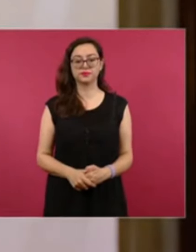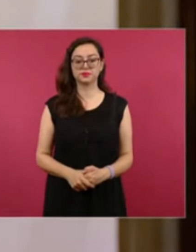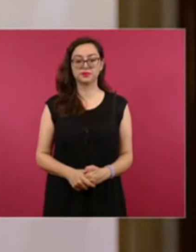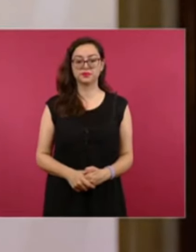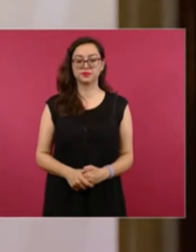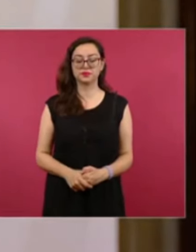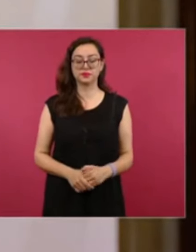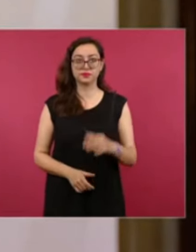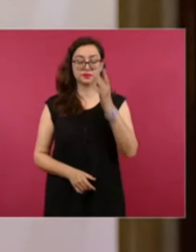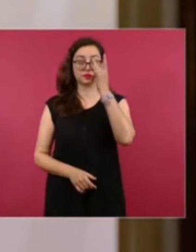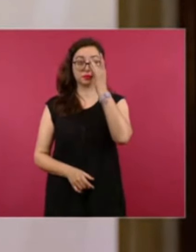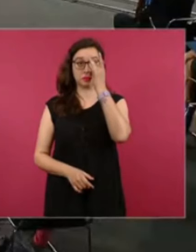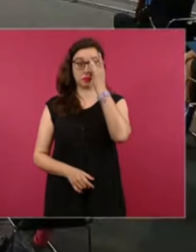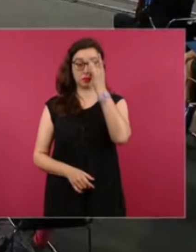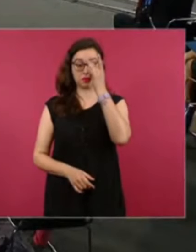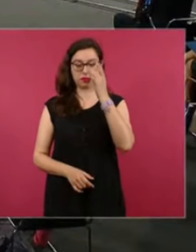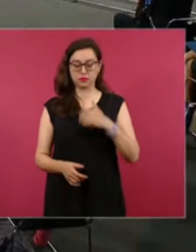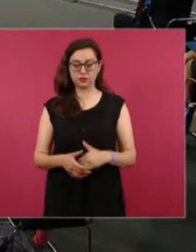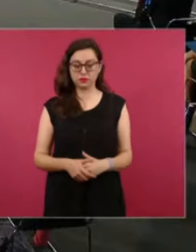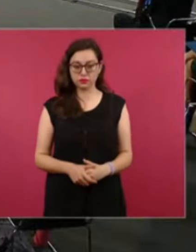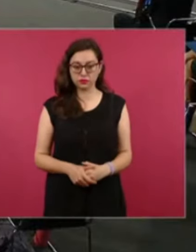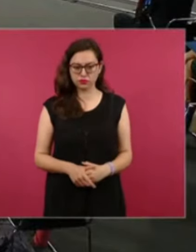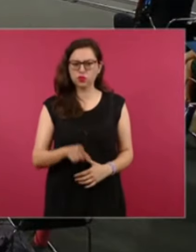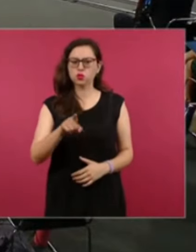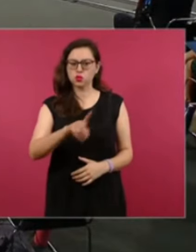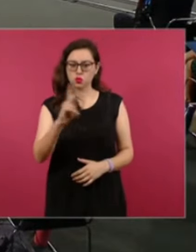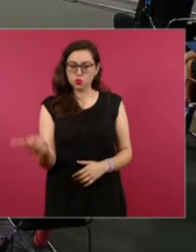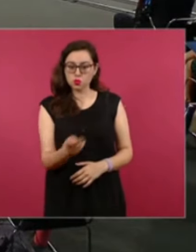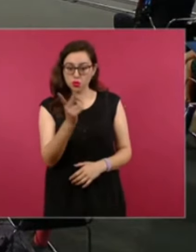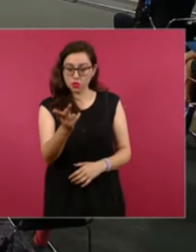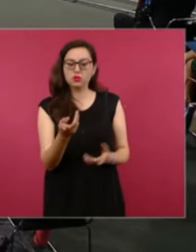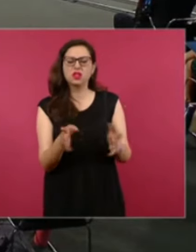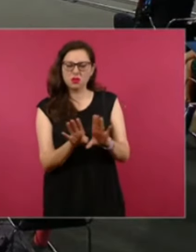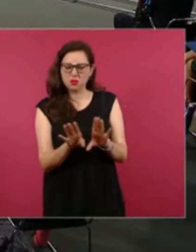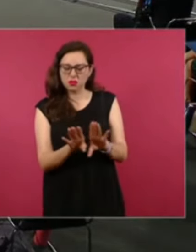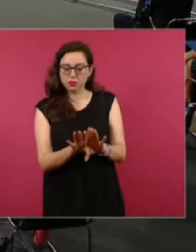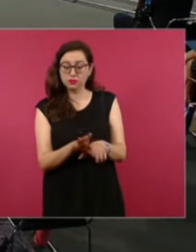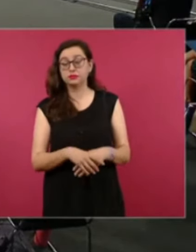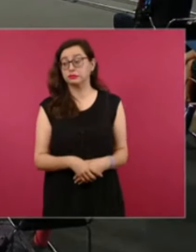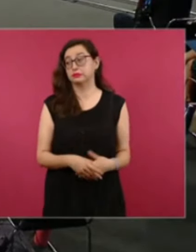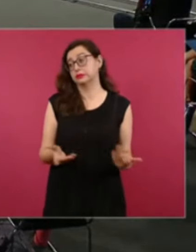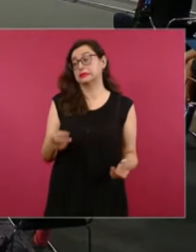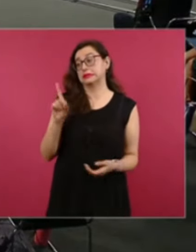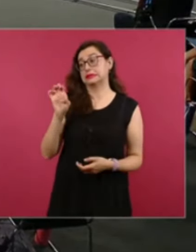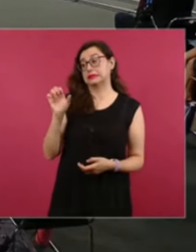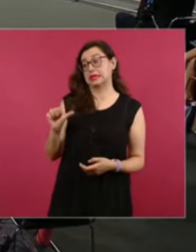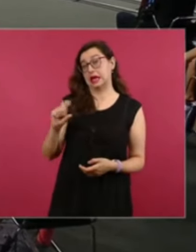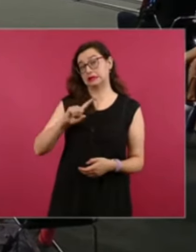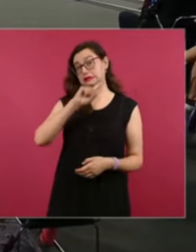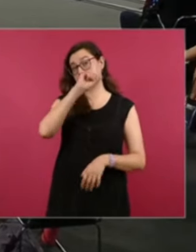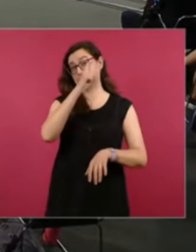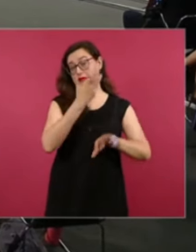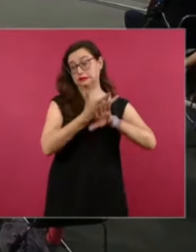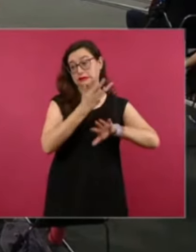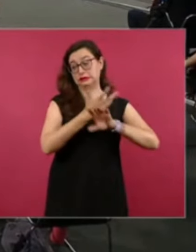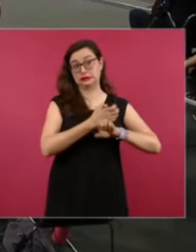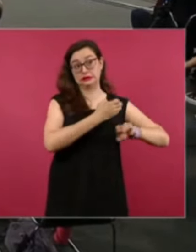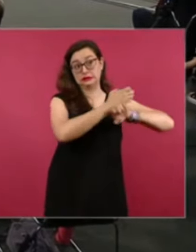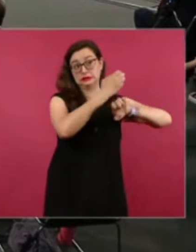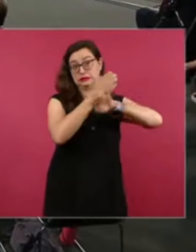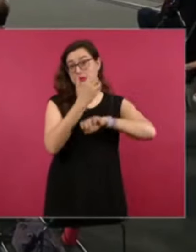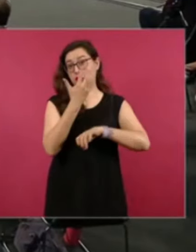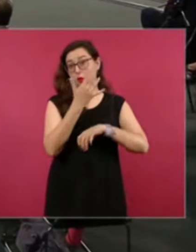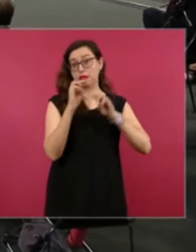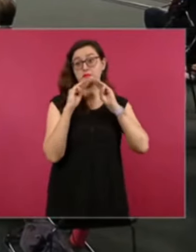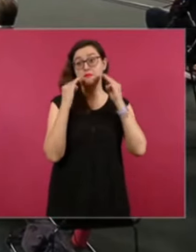¿Qué es lo que preguntaste sobre...? El informe de la DEA que habla de los cárteles de narcotráfico en México, sí. Con presencia, dicen, en 50